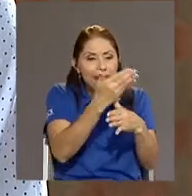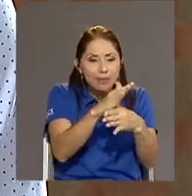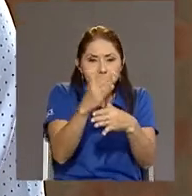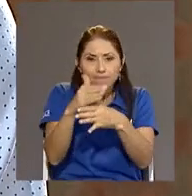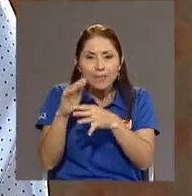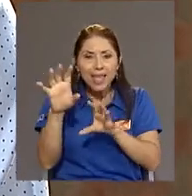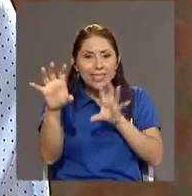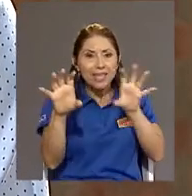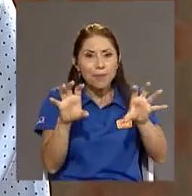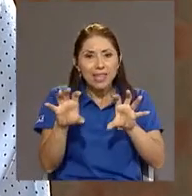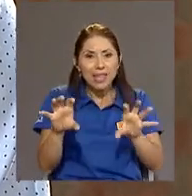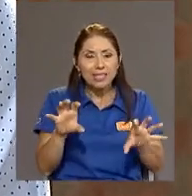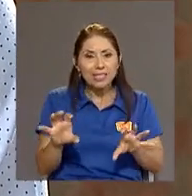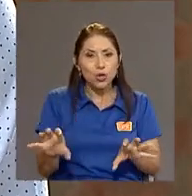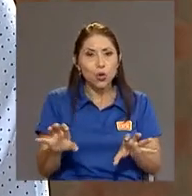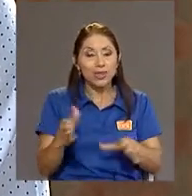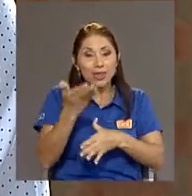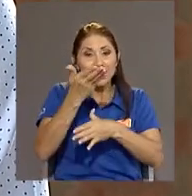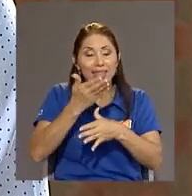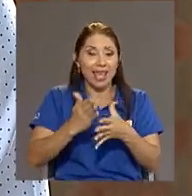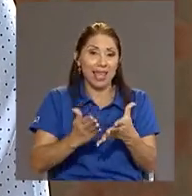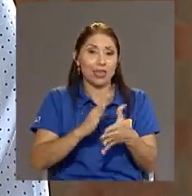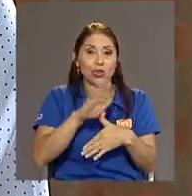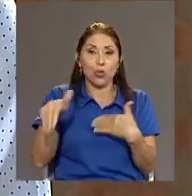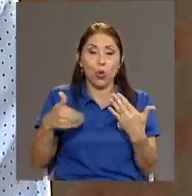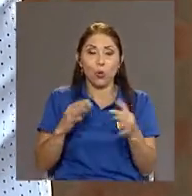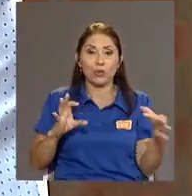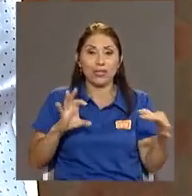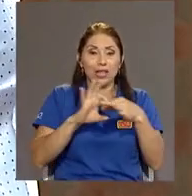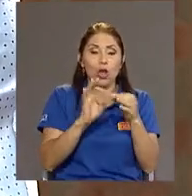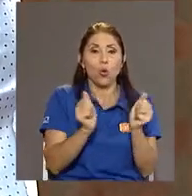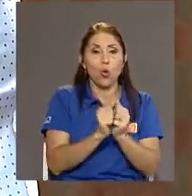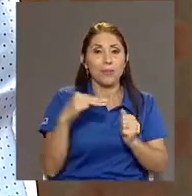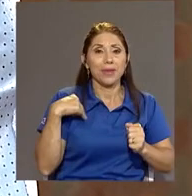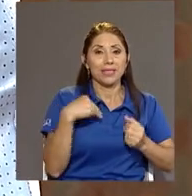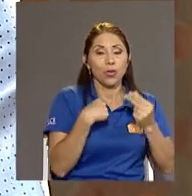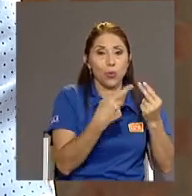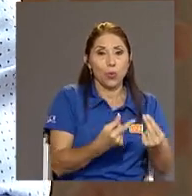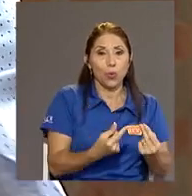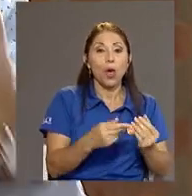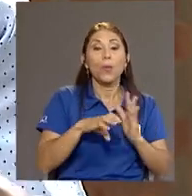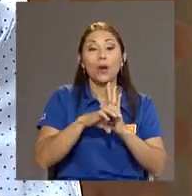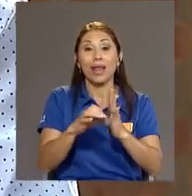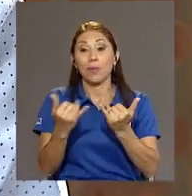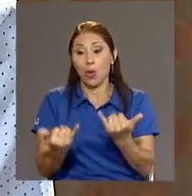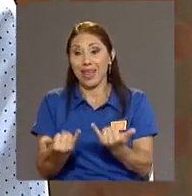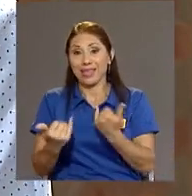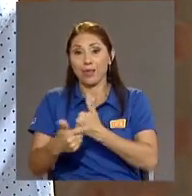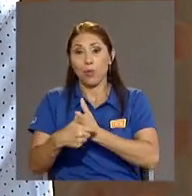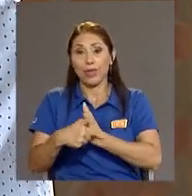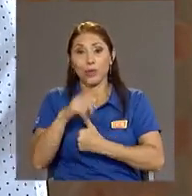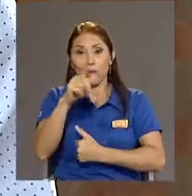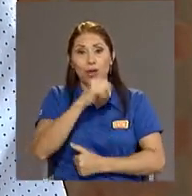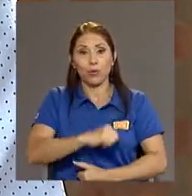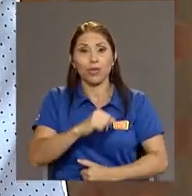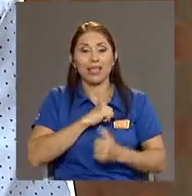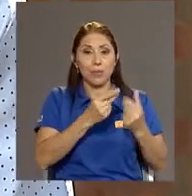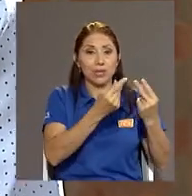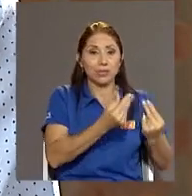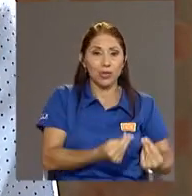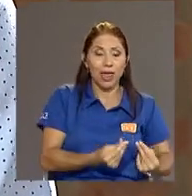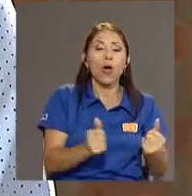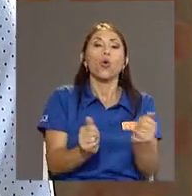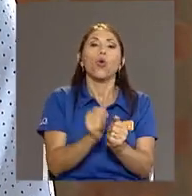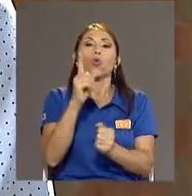partes hacendarias. Por ejemplo, en este momento existe una autoridad presupuestaria, que es un tema que ya también tiene su tiempo, con una Dirección General